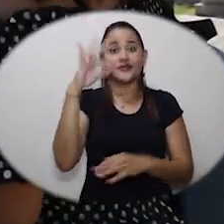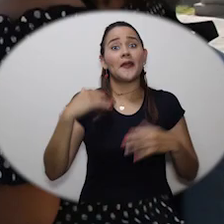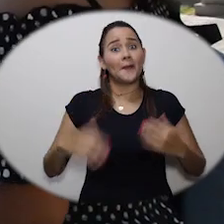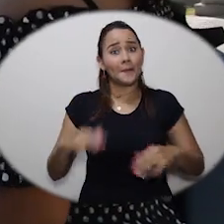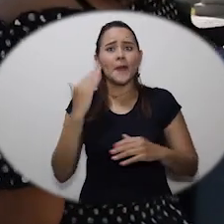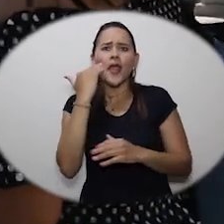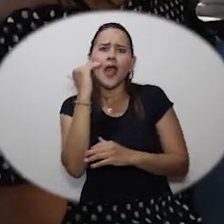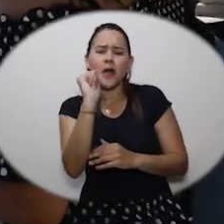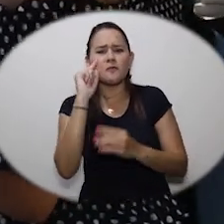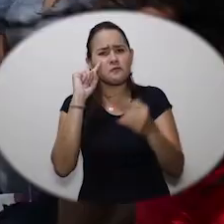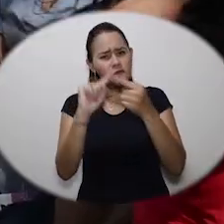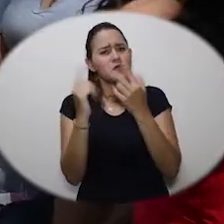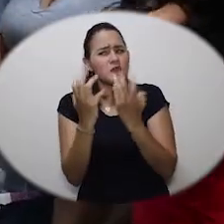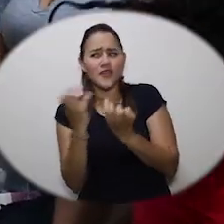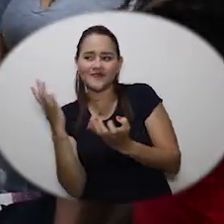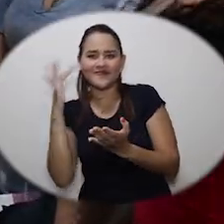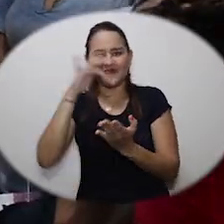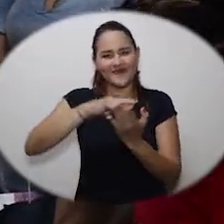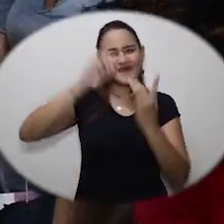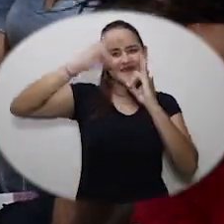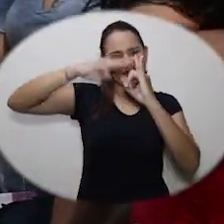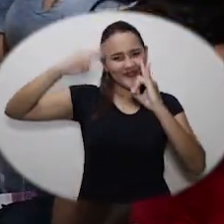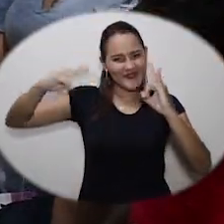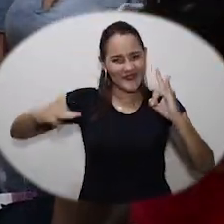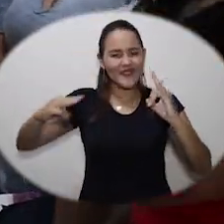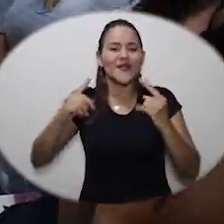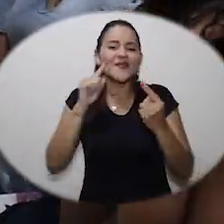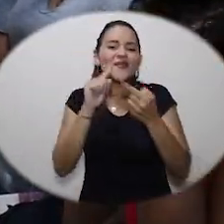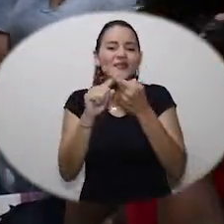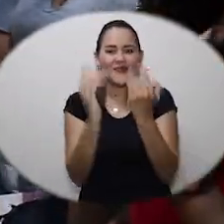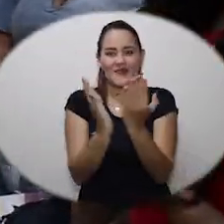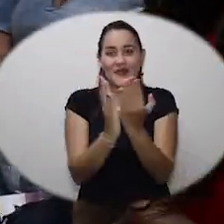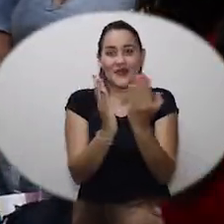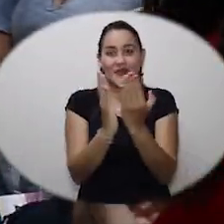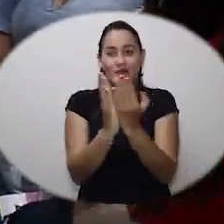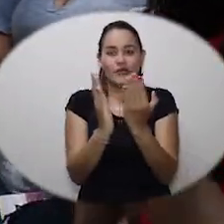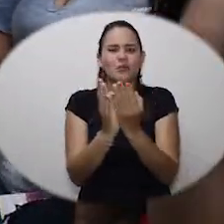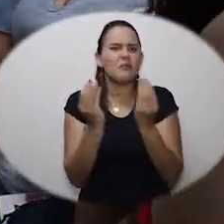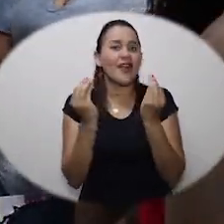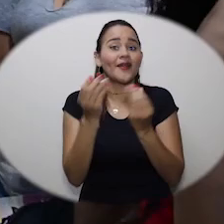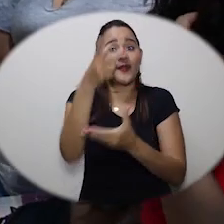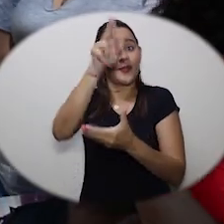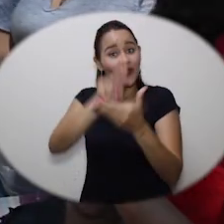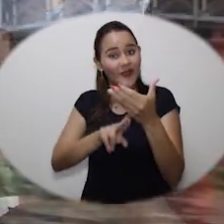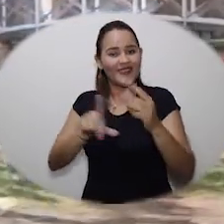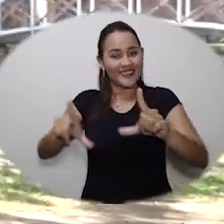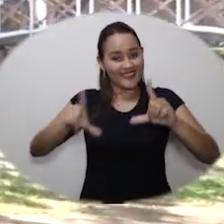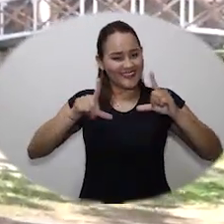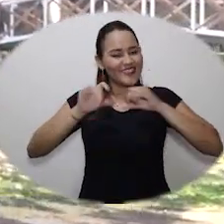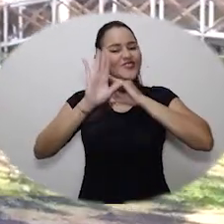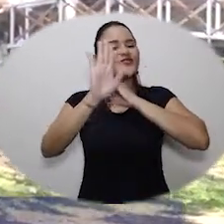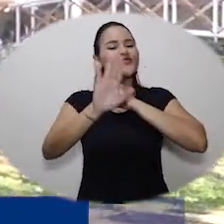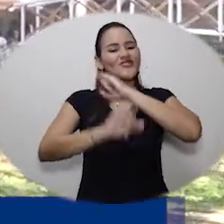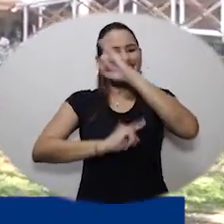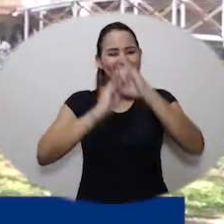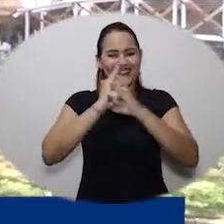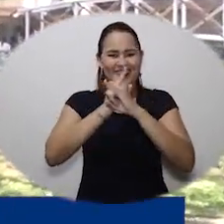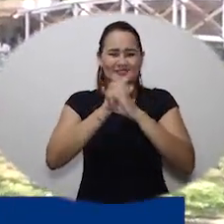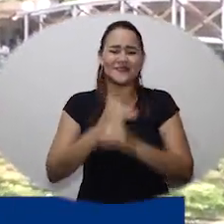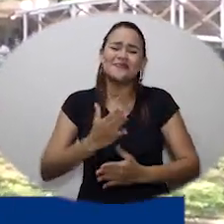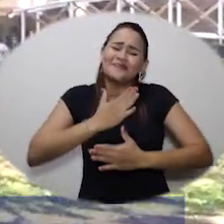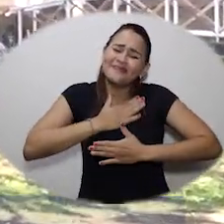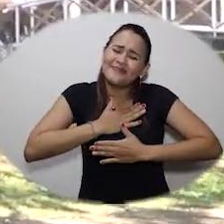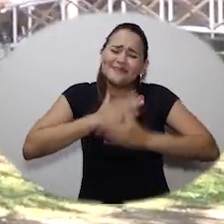estancia académica en la Universidad del Magdalena con el fin de realizar una doble titulación internacional. Para mí es muy